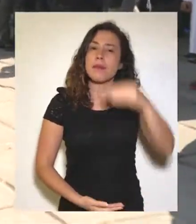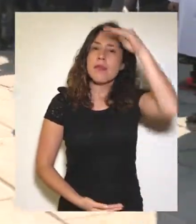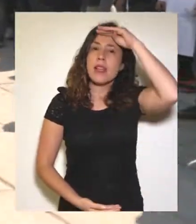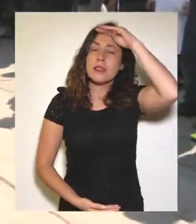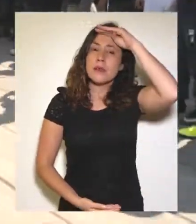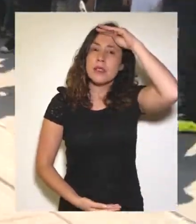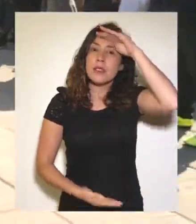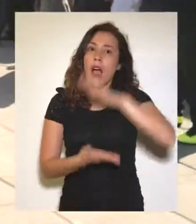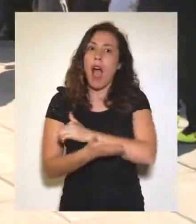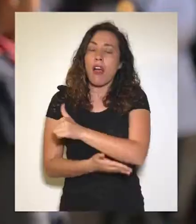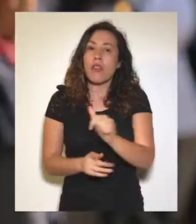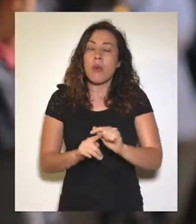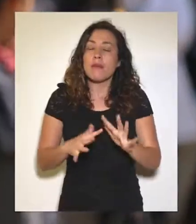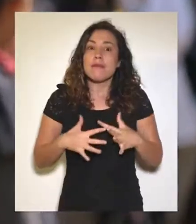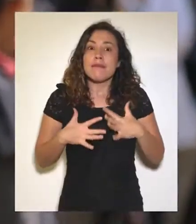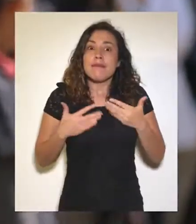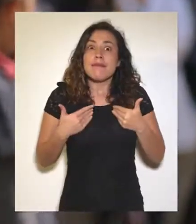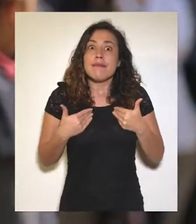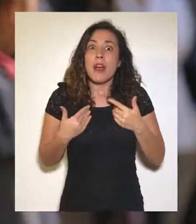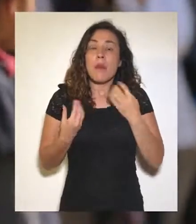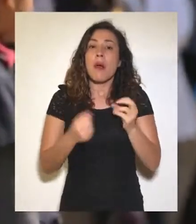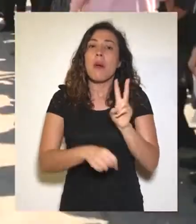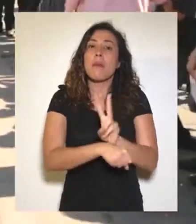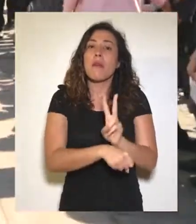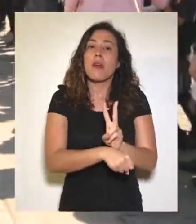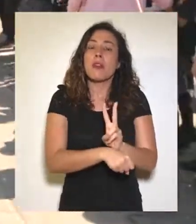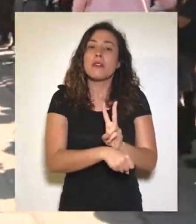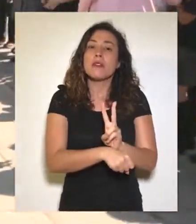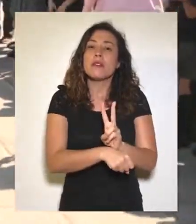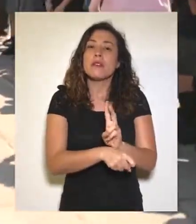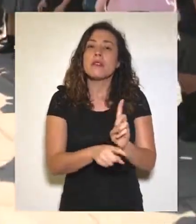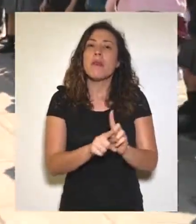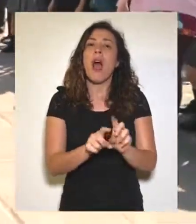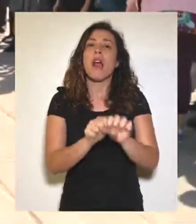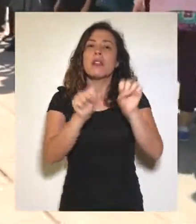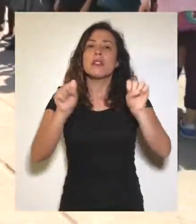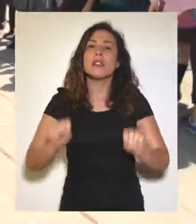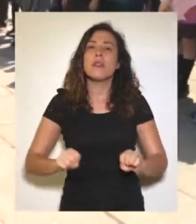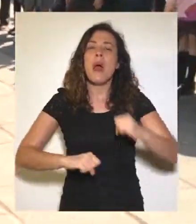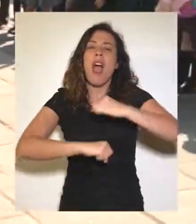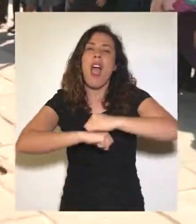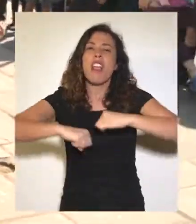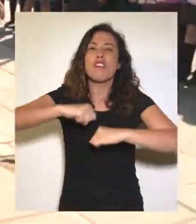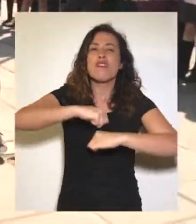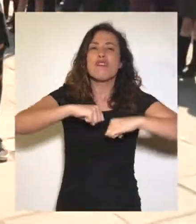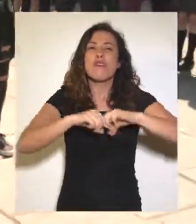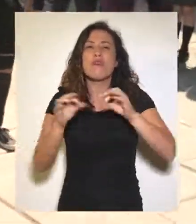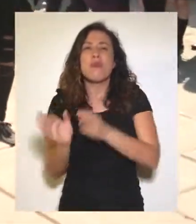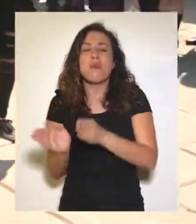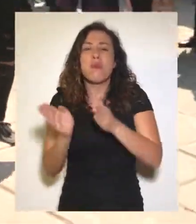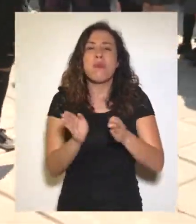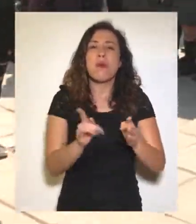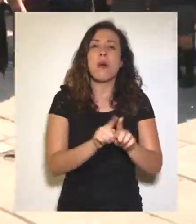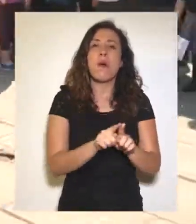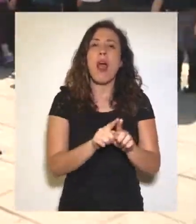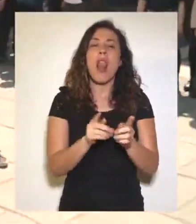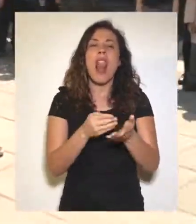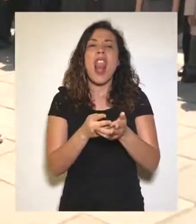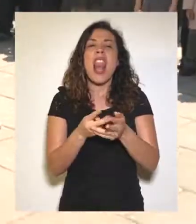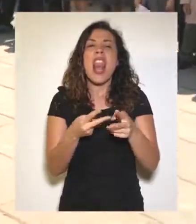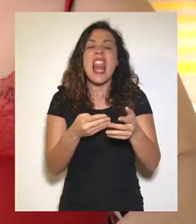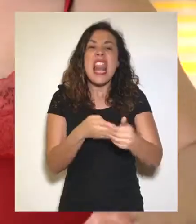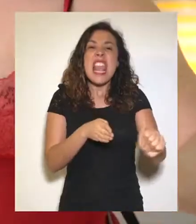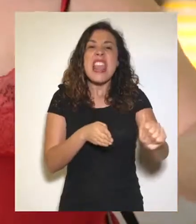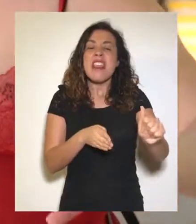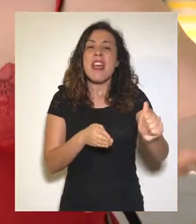Fue una experiencia que a todos nos remeció. El general profesor estaba en un sistema bastante estructurado. Es como ser líder